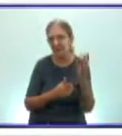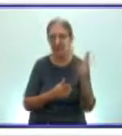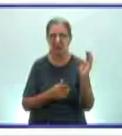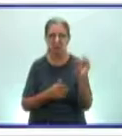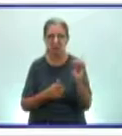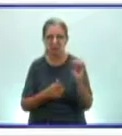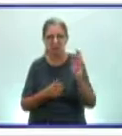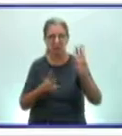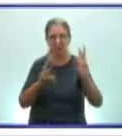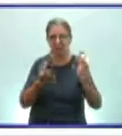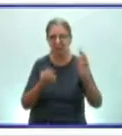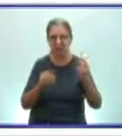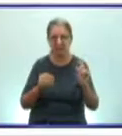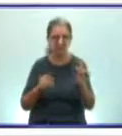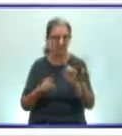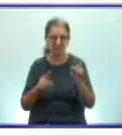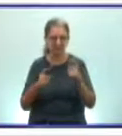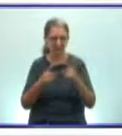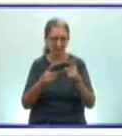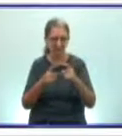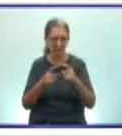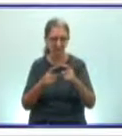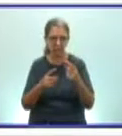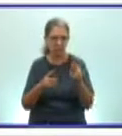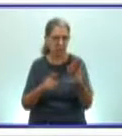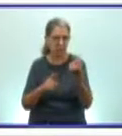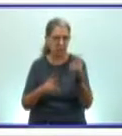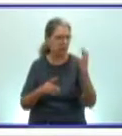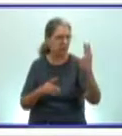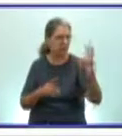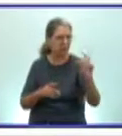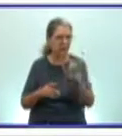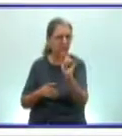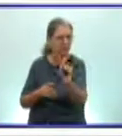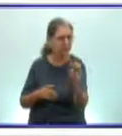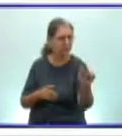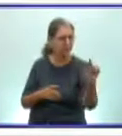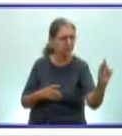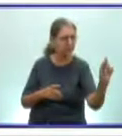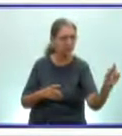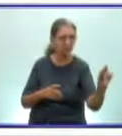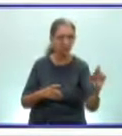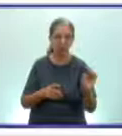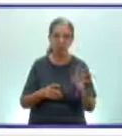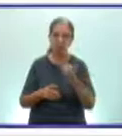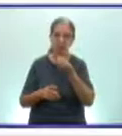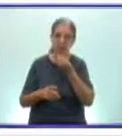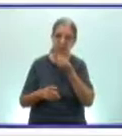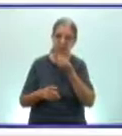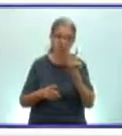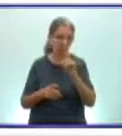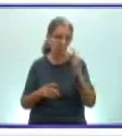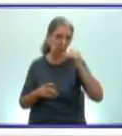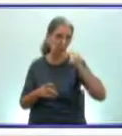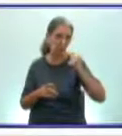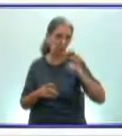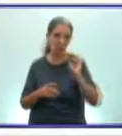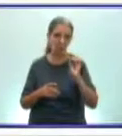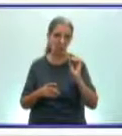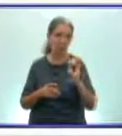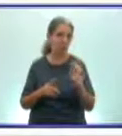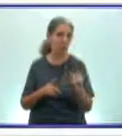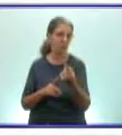cálculos, basta con hacer conteo. Y puede no existir o no ser única. Aquí tienes